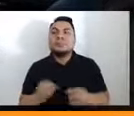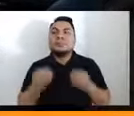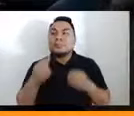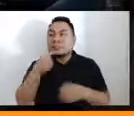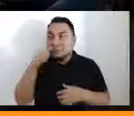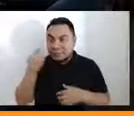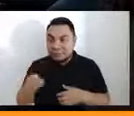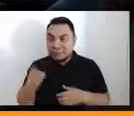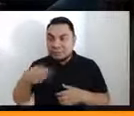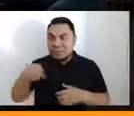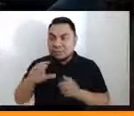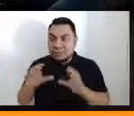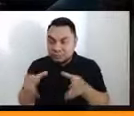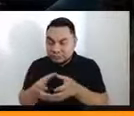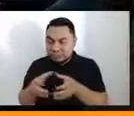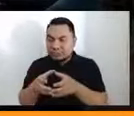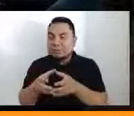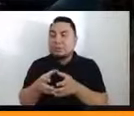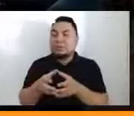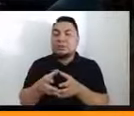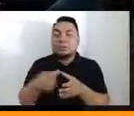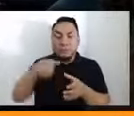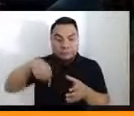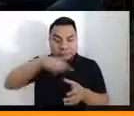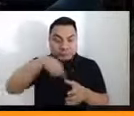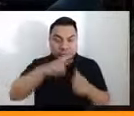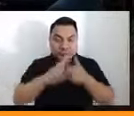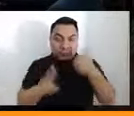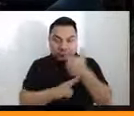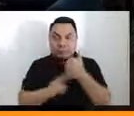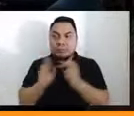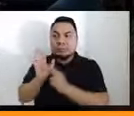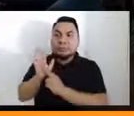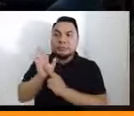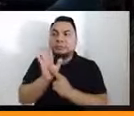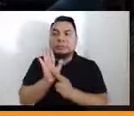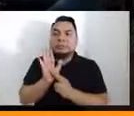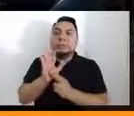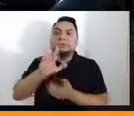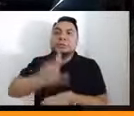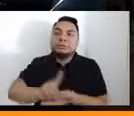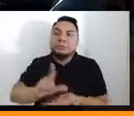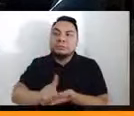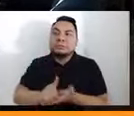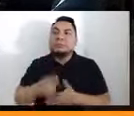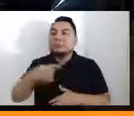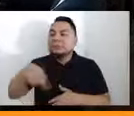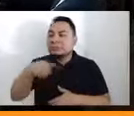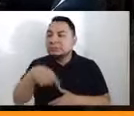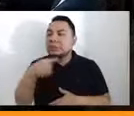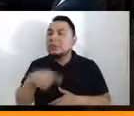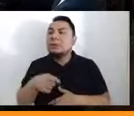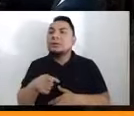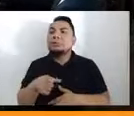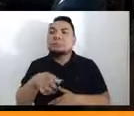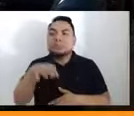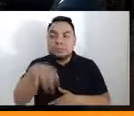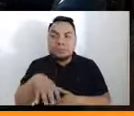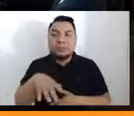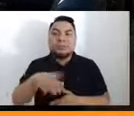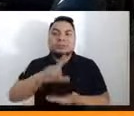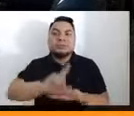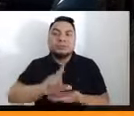porque este consejo representa la ciudad y los funcionarios son empleados en la ciudad